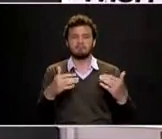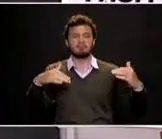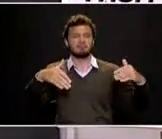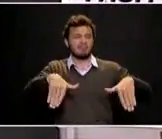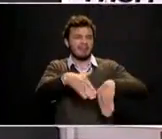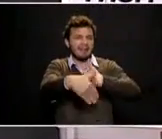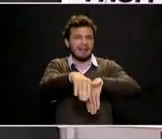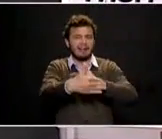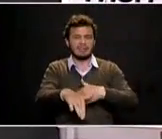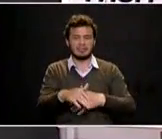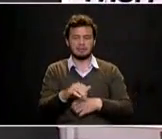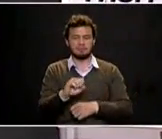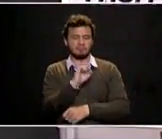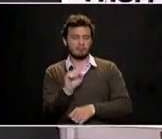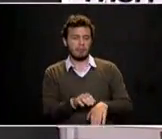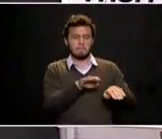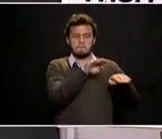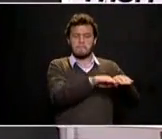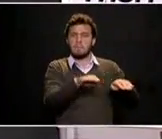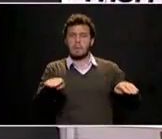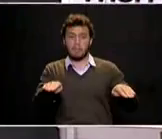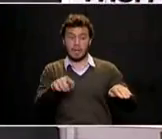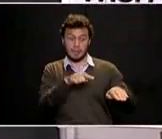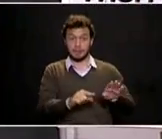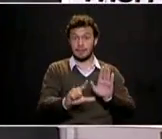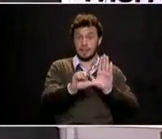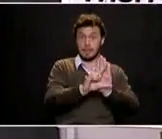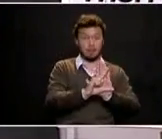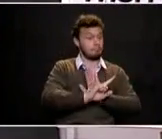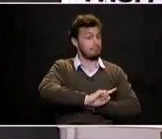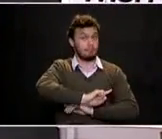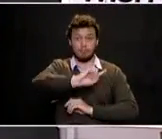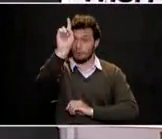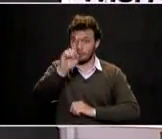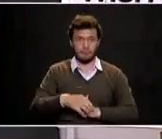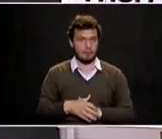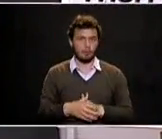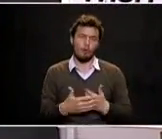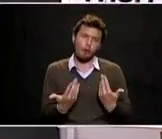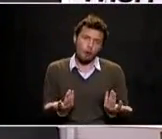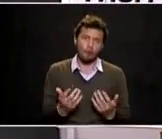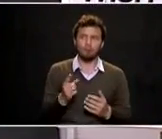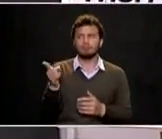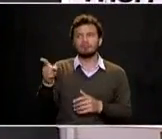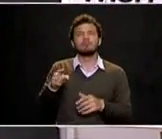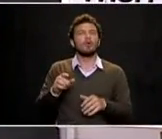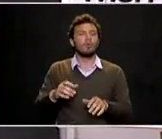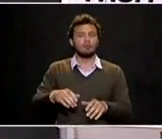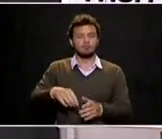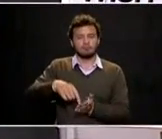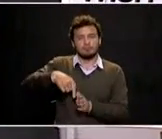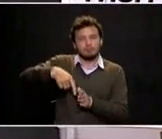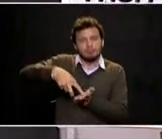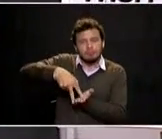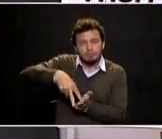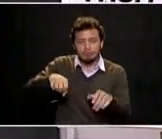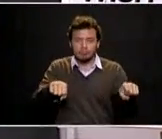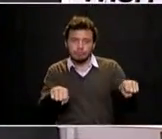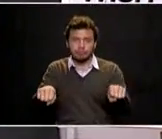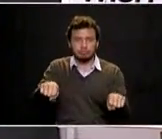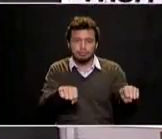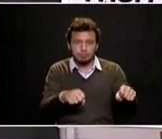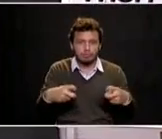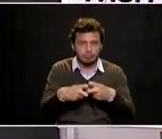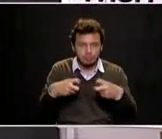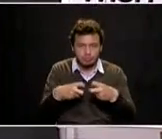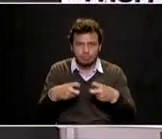modalidades de transporte que aún no están reglamentadas? Estamos hablando del caso de las patinetas eléctricas, bicitaxis, mototaxis,